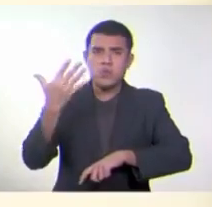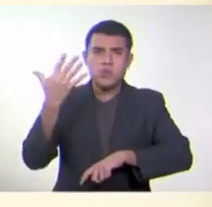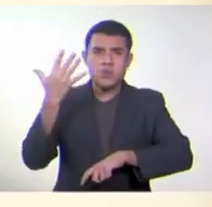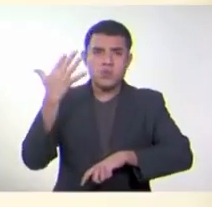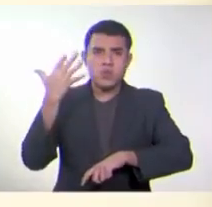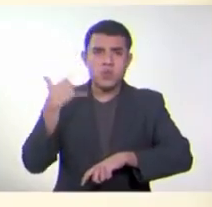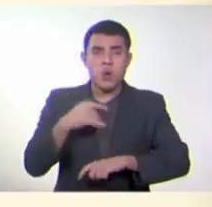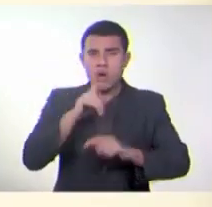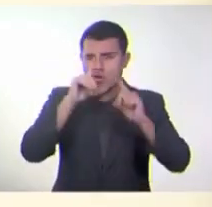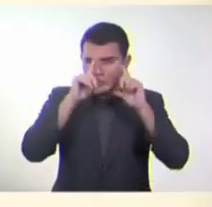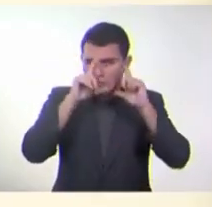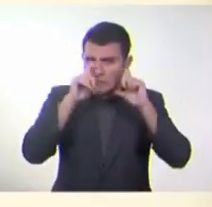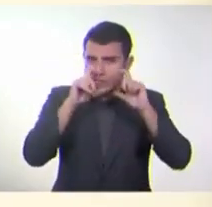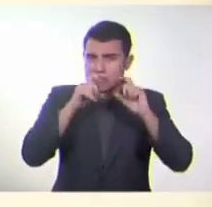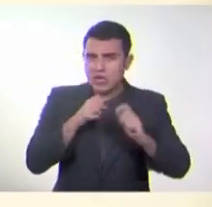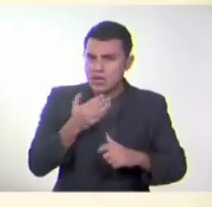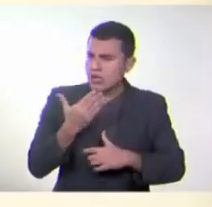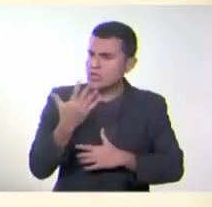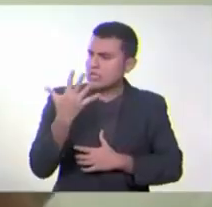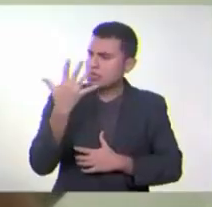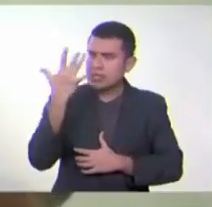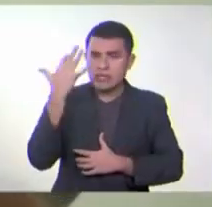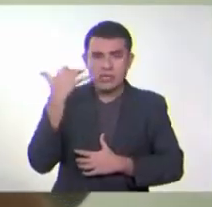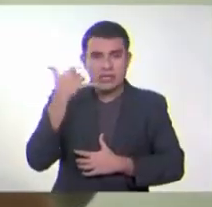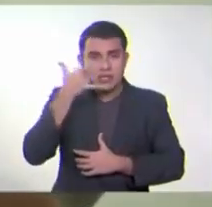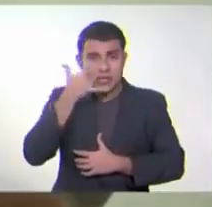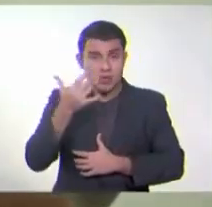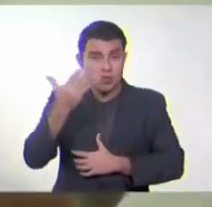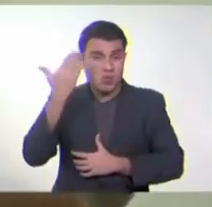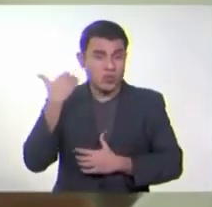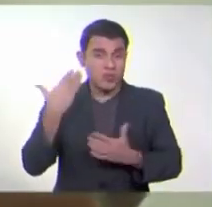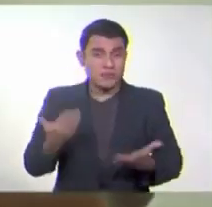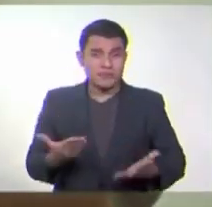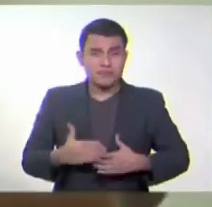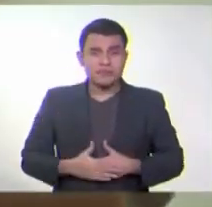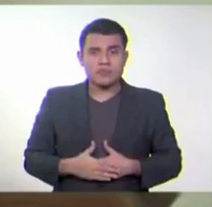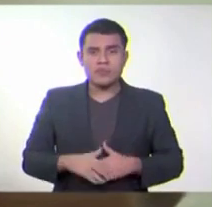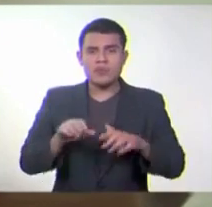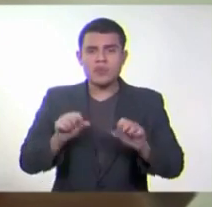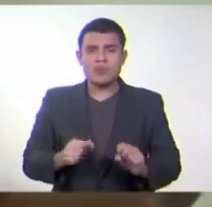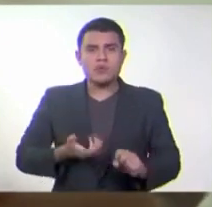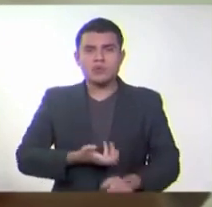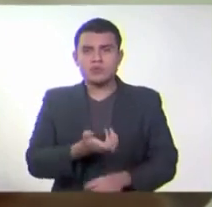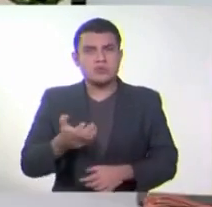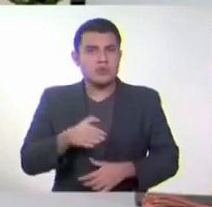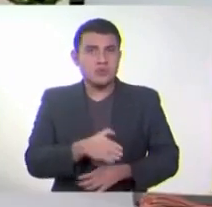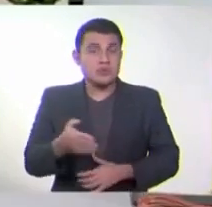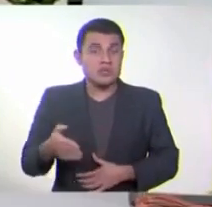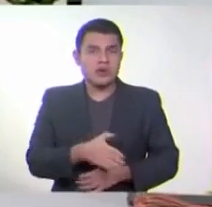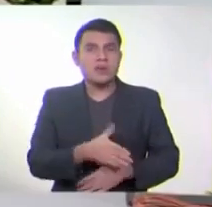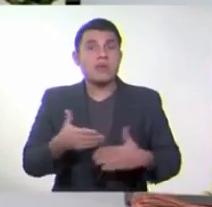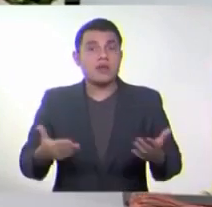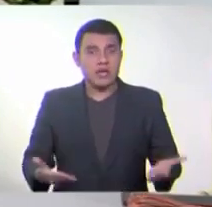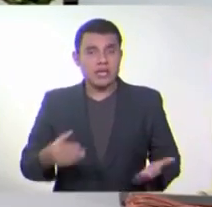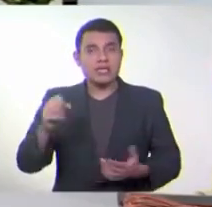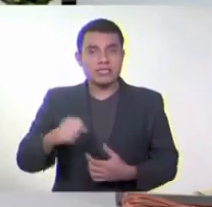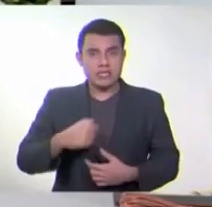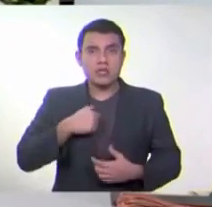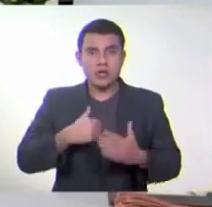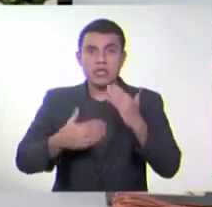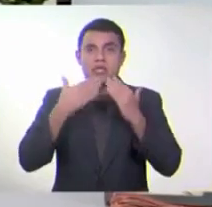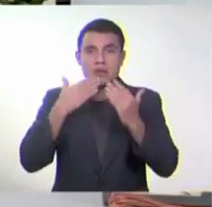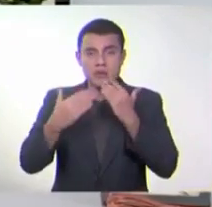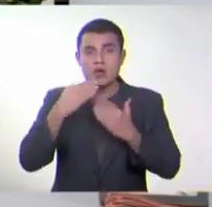cámaras fotográficas o teléfonos, ni siquiera pudiésemos ocuparlo? Pero ¿qué tal si te digo que